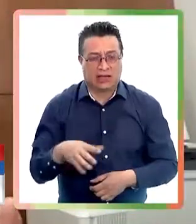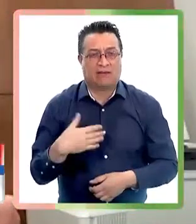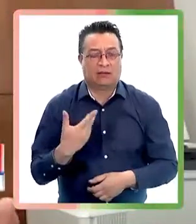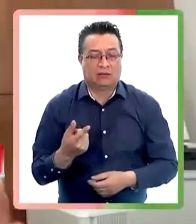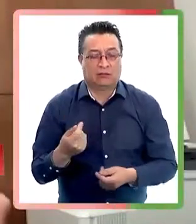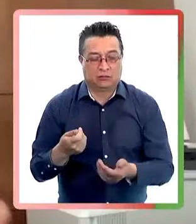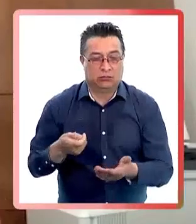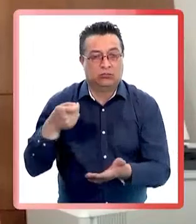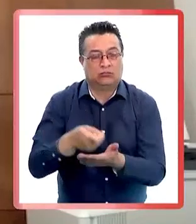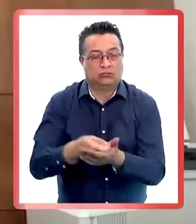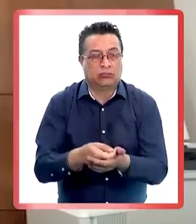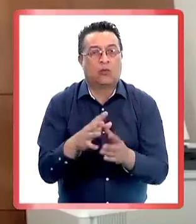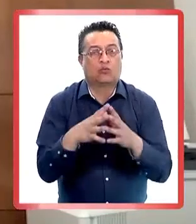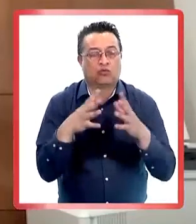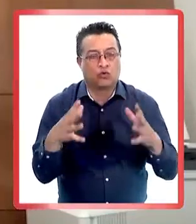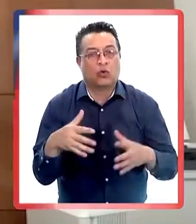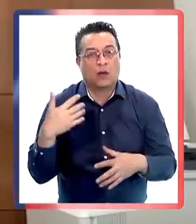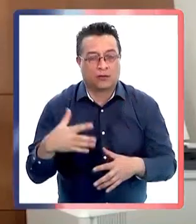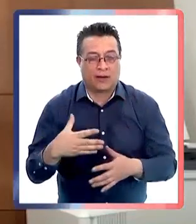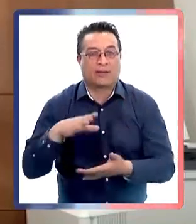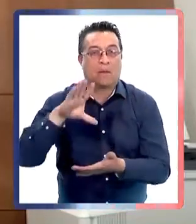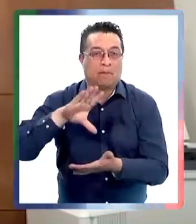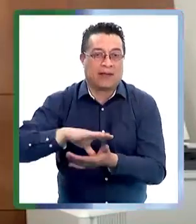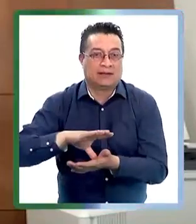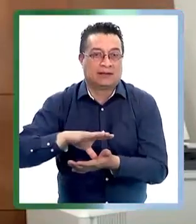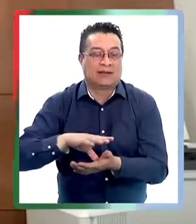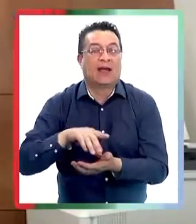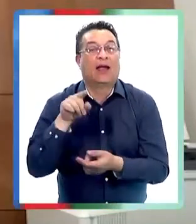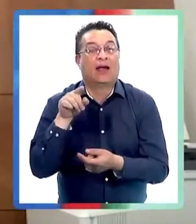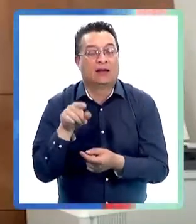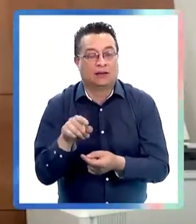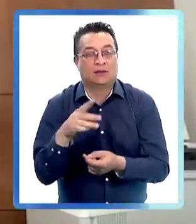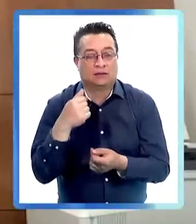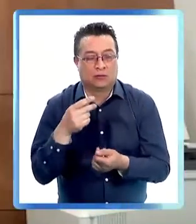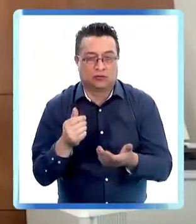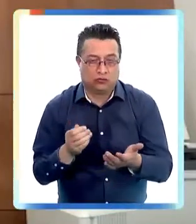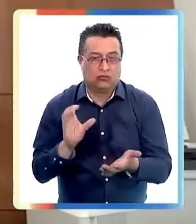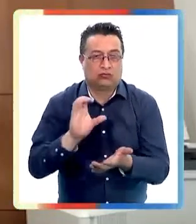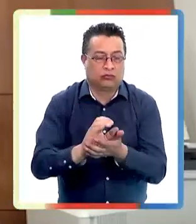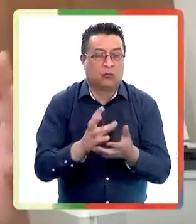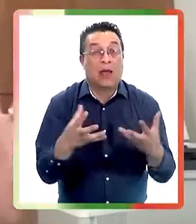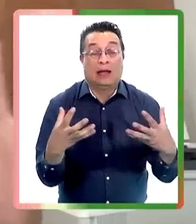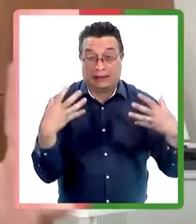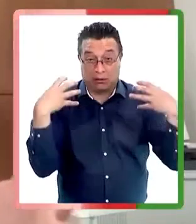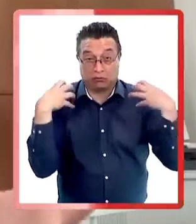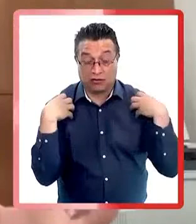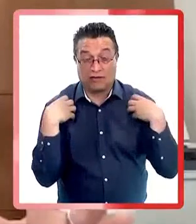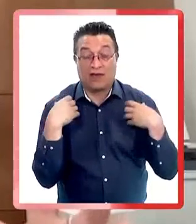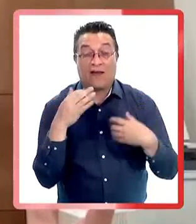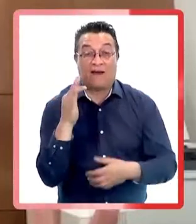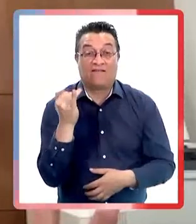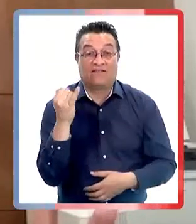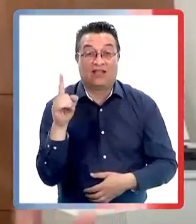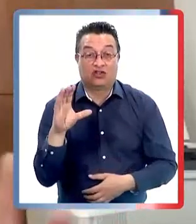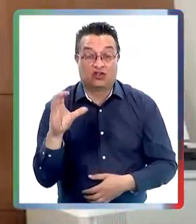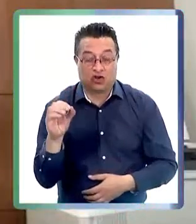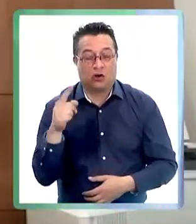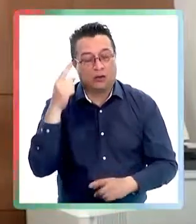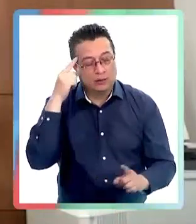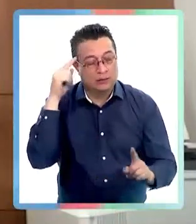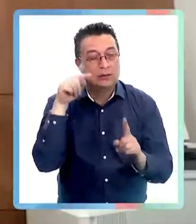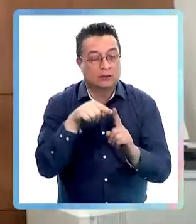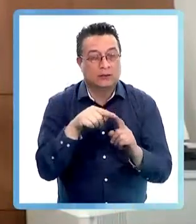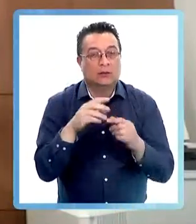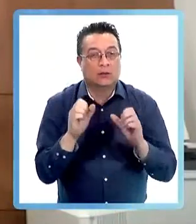que el presupuesto es muy importante para el país y en este caso se ha generado un presupuesto que con responsabilidad fiscal lo